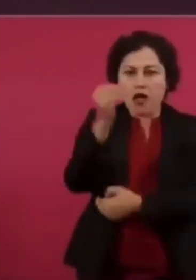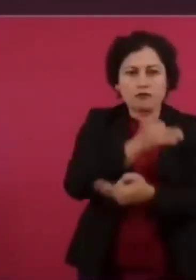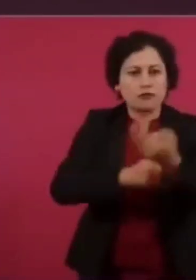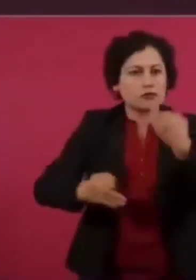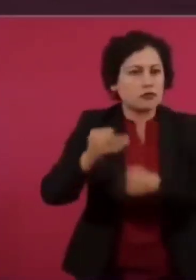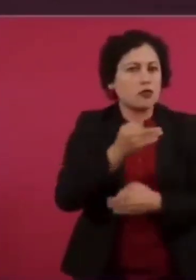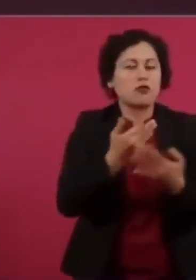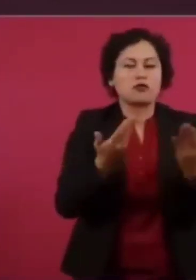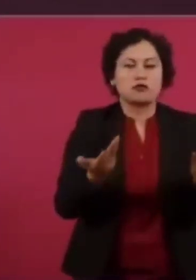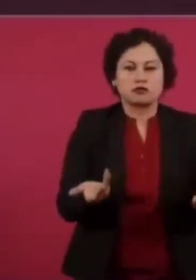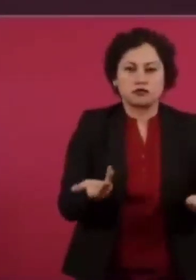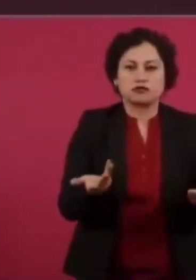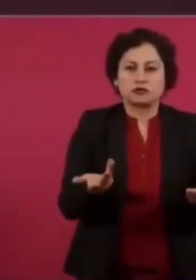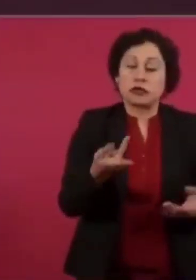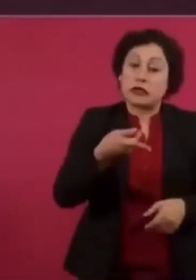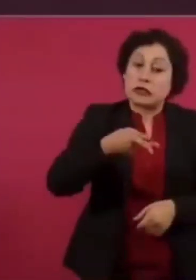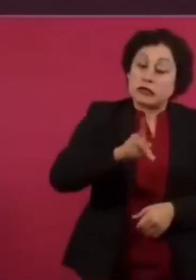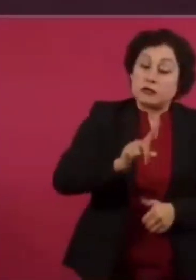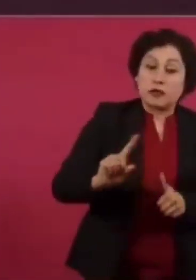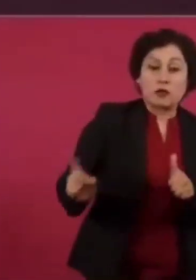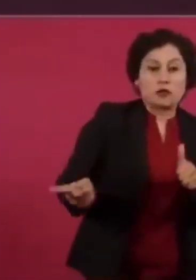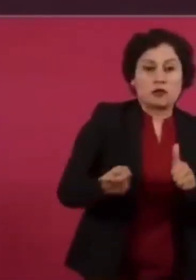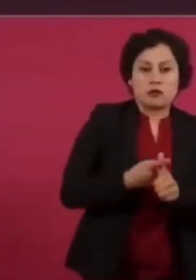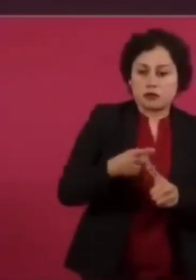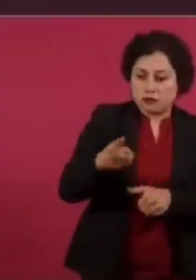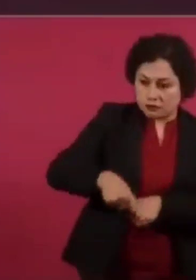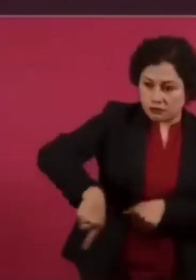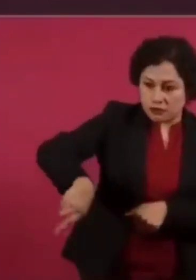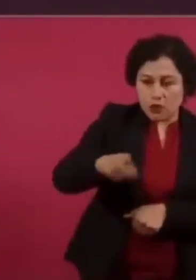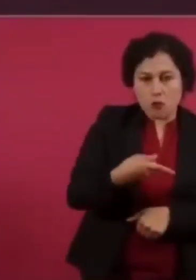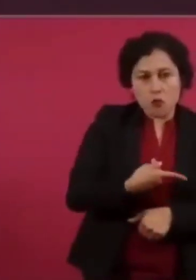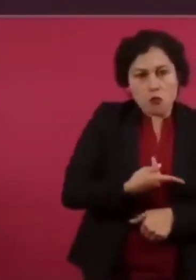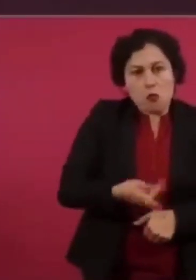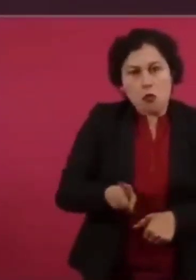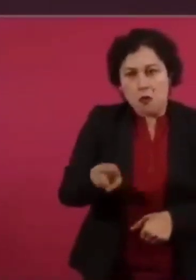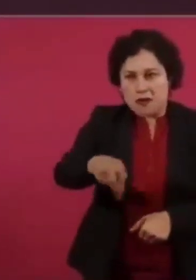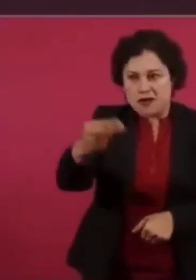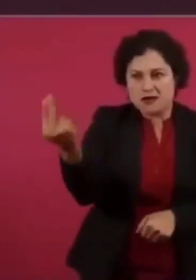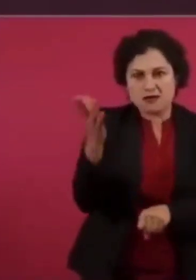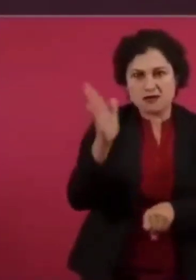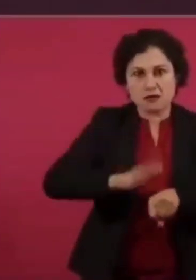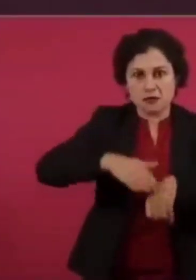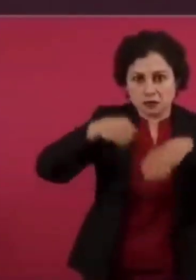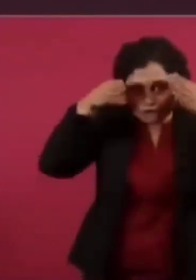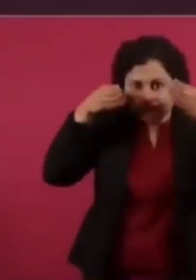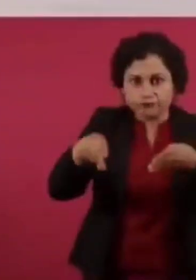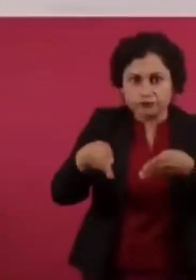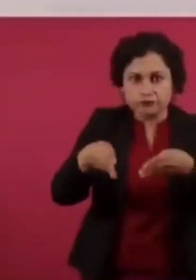Y atender a todos, escuchar a todos, pero darles preferencia a los pobres, a los necesitados. Y el Papa Francisco